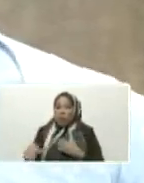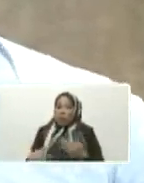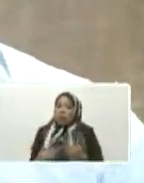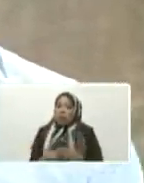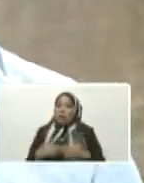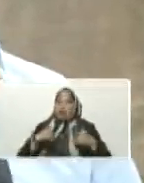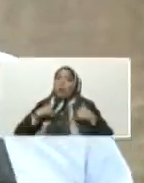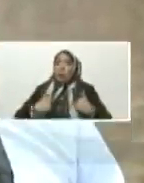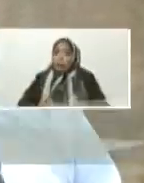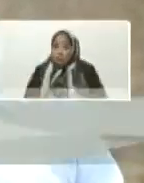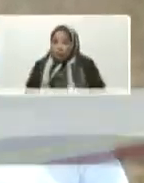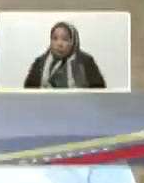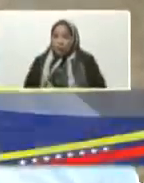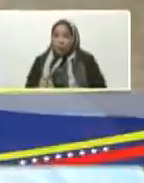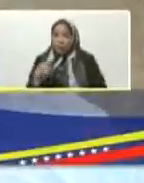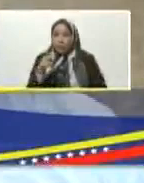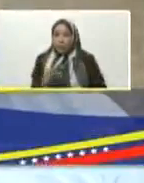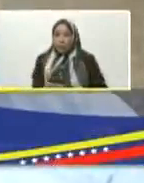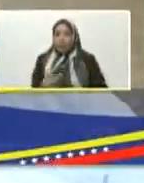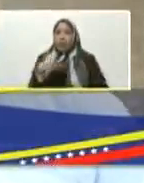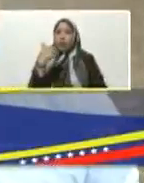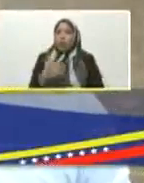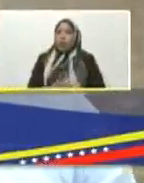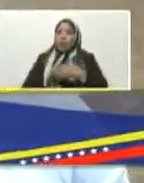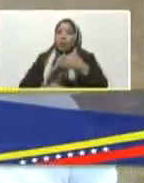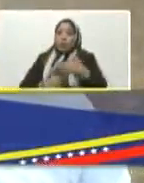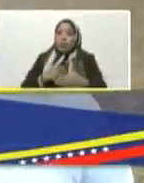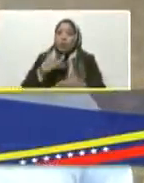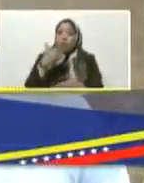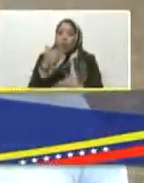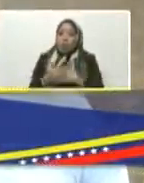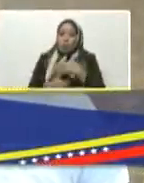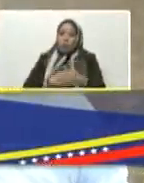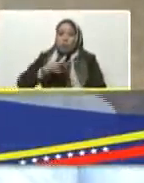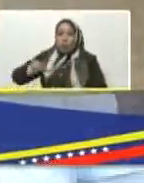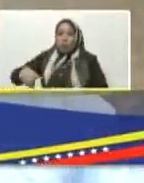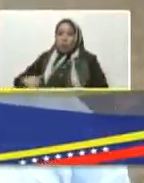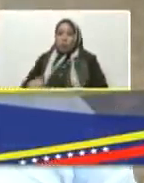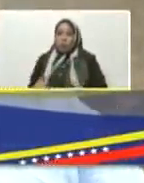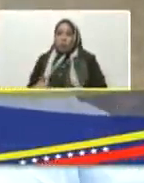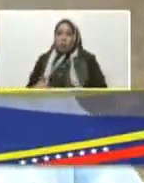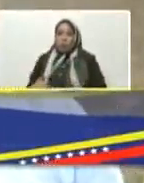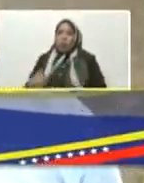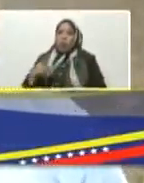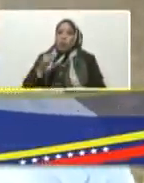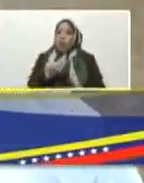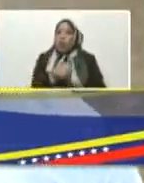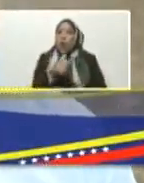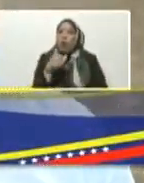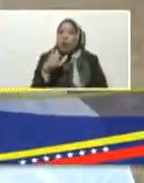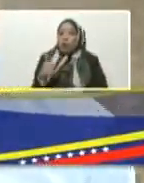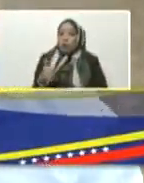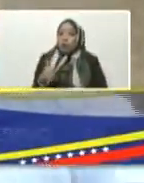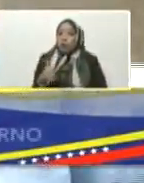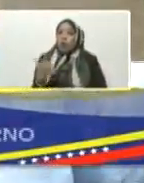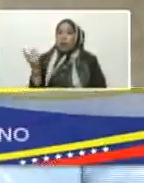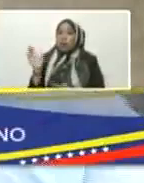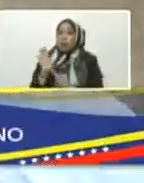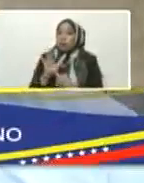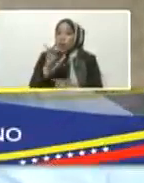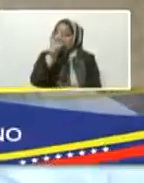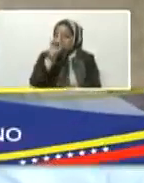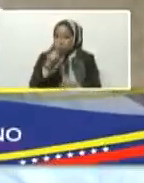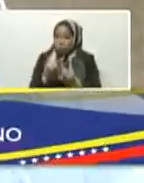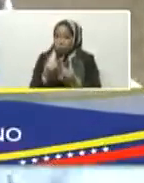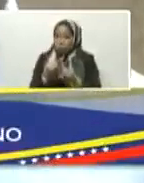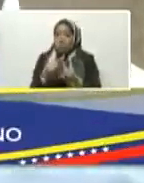una demostración de salir adelante, de crecernos y de superar cada obstáculo que se nos presenta. Saludo a